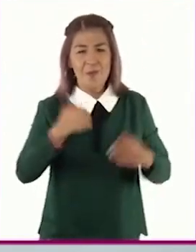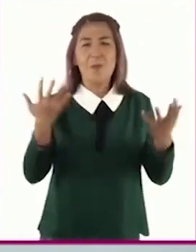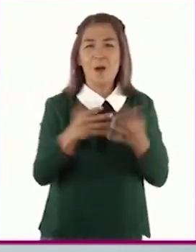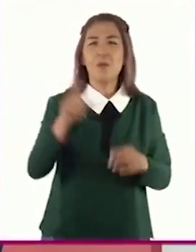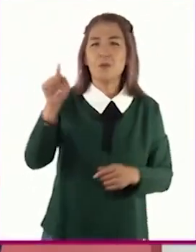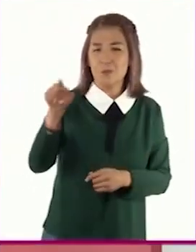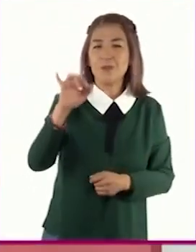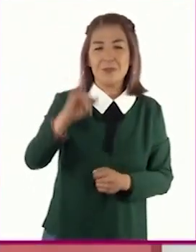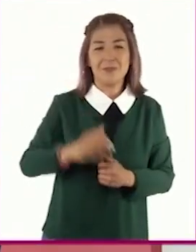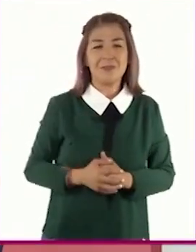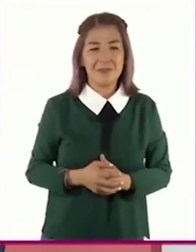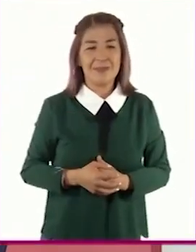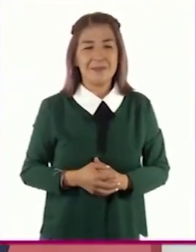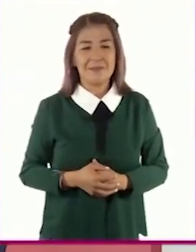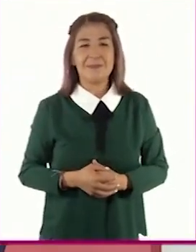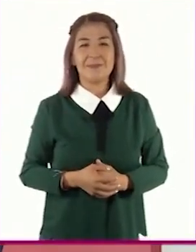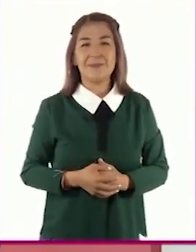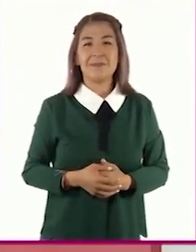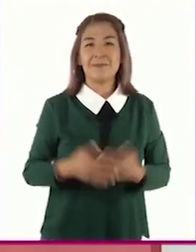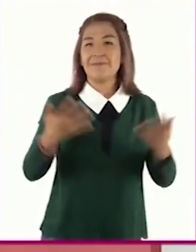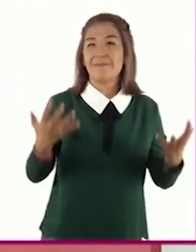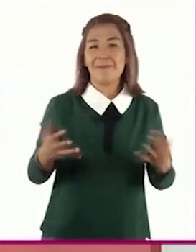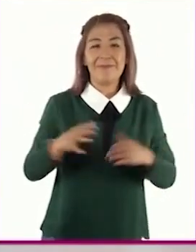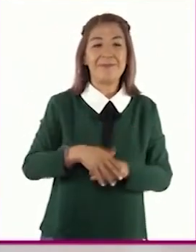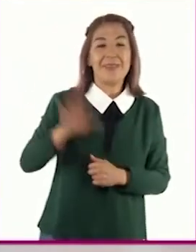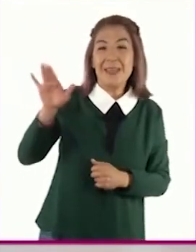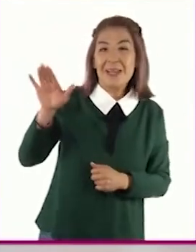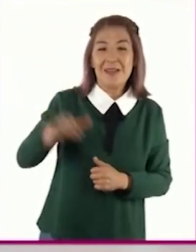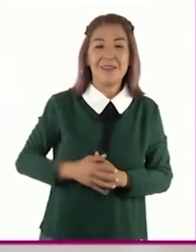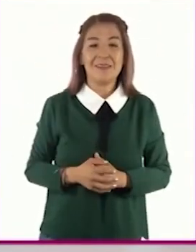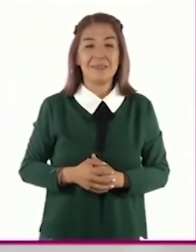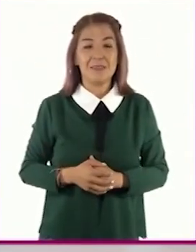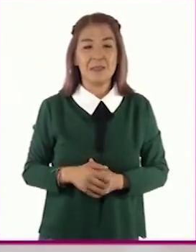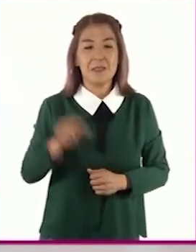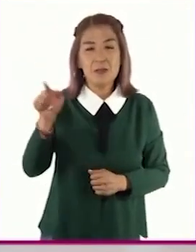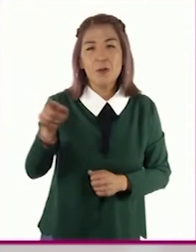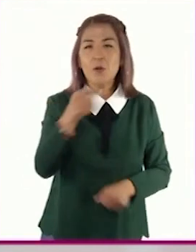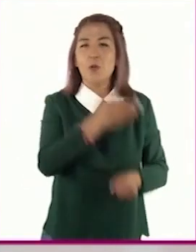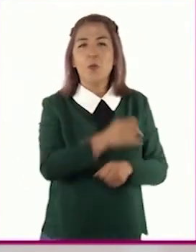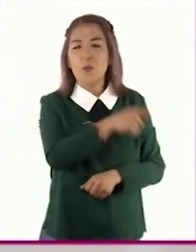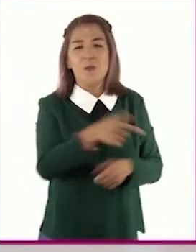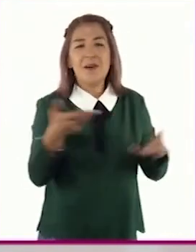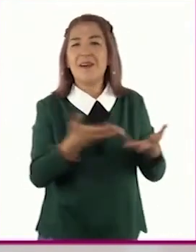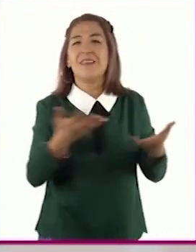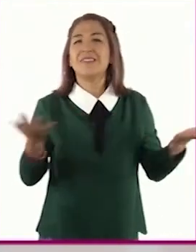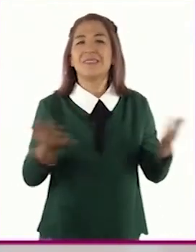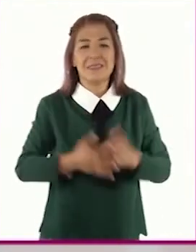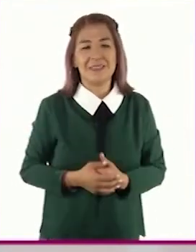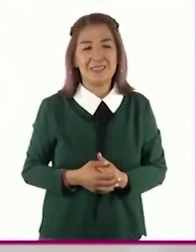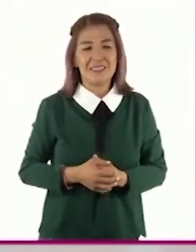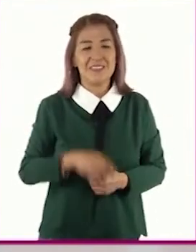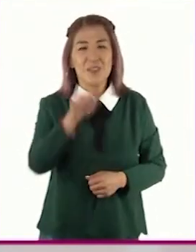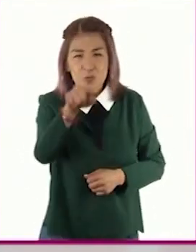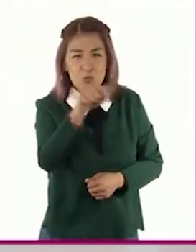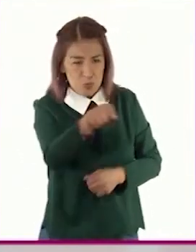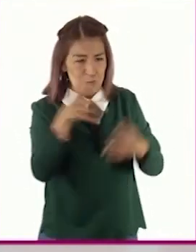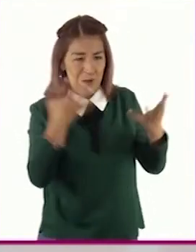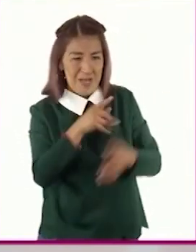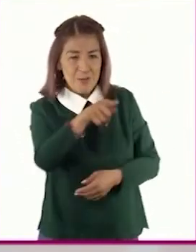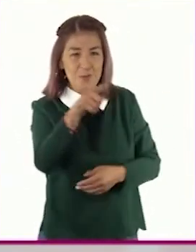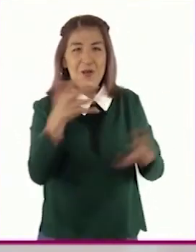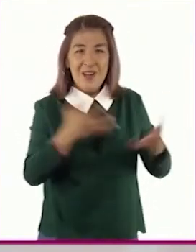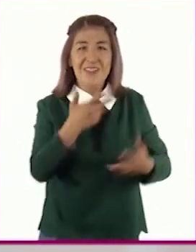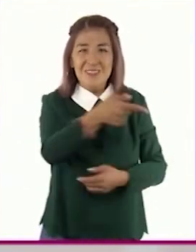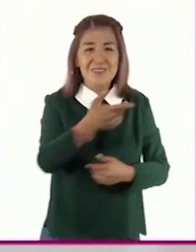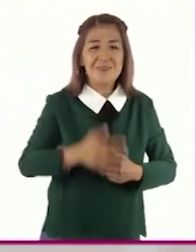¡Yo! Bueno, pues, bueno, están haciendo algo. ¡Ándale! ¡Hazlo, pues, chico corrosivo!